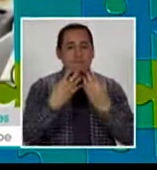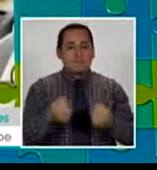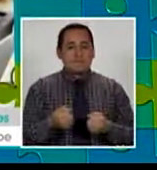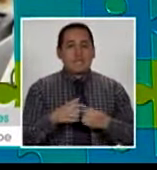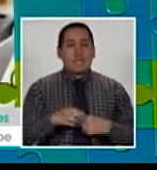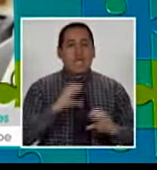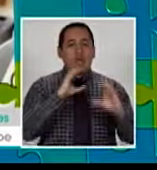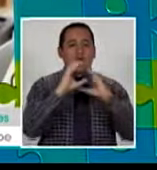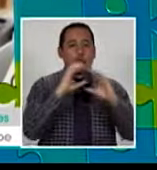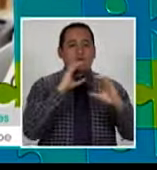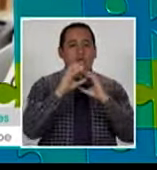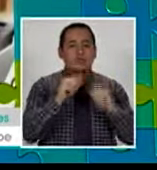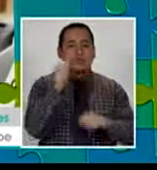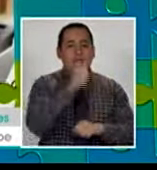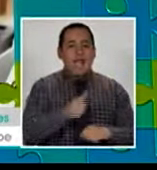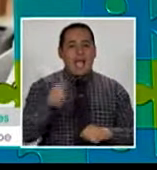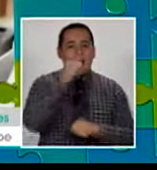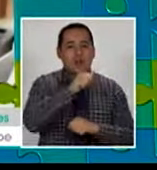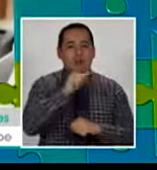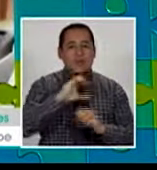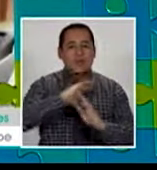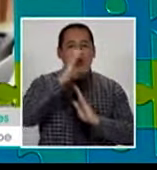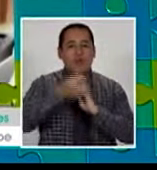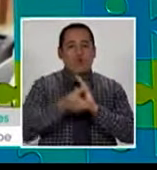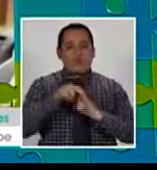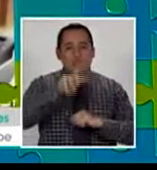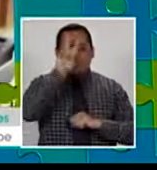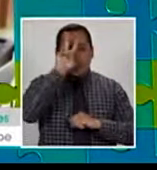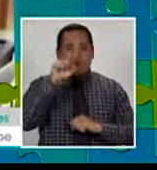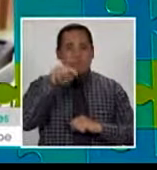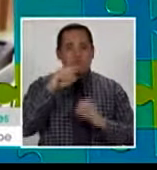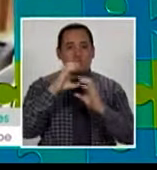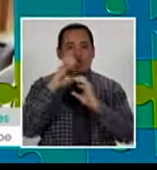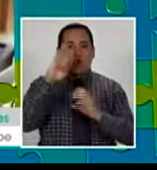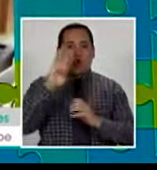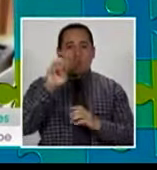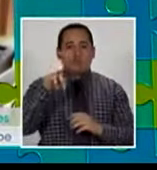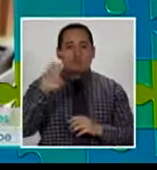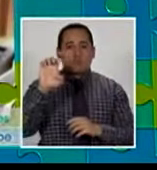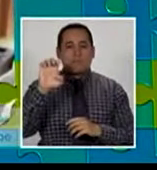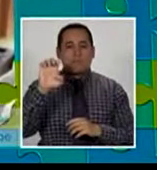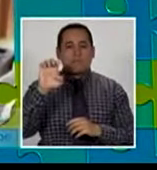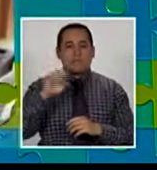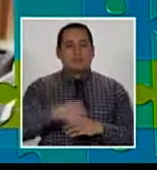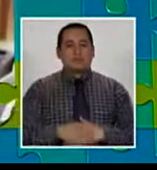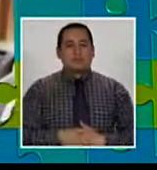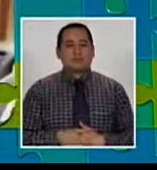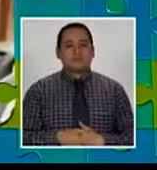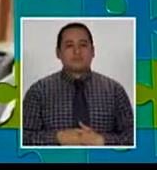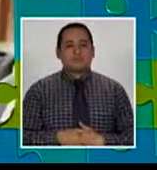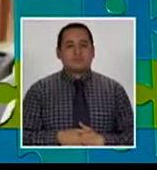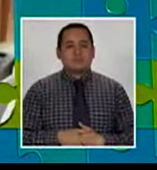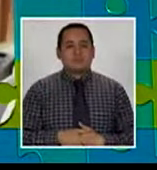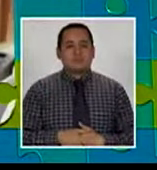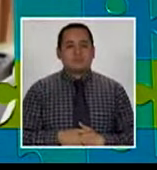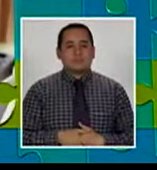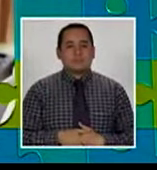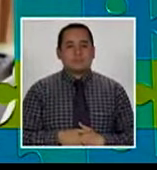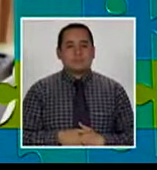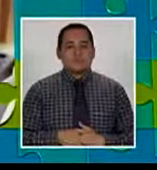información a comunicaciones arroba conadisperu.gob.pe